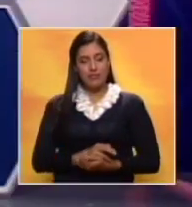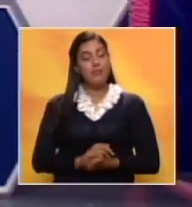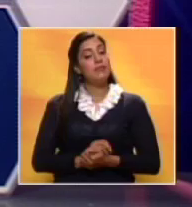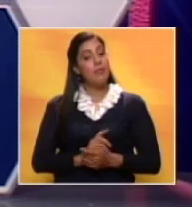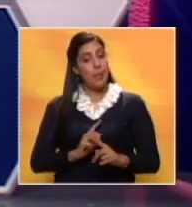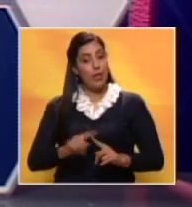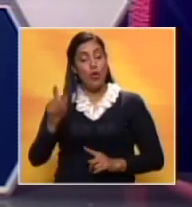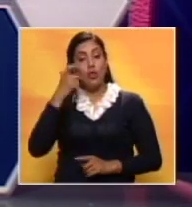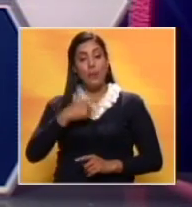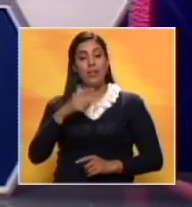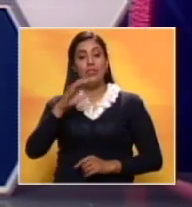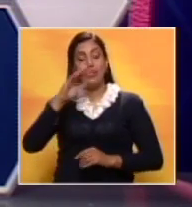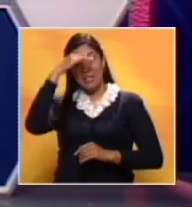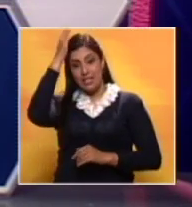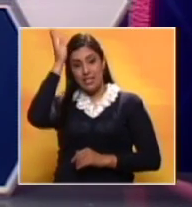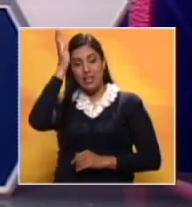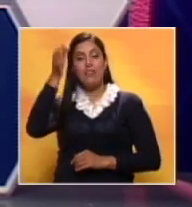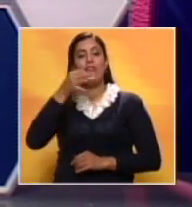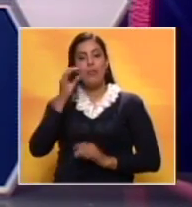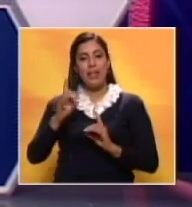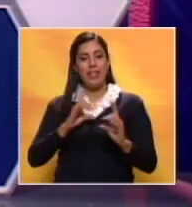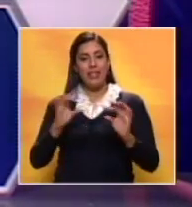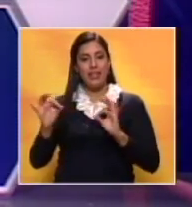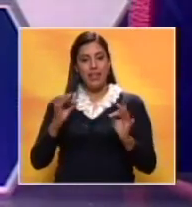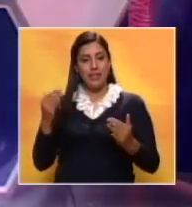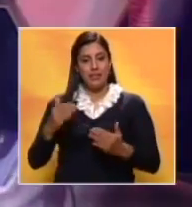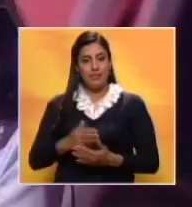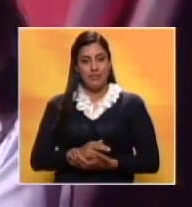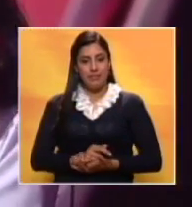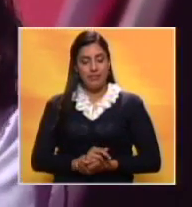Y el chef personal de Rihanna reveló su dieta.